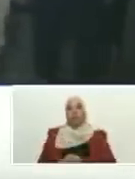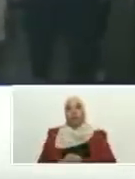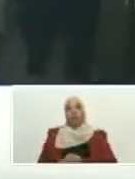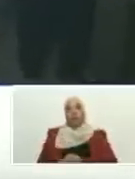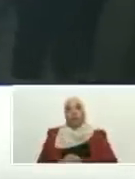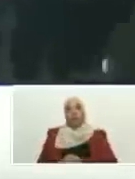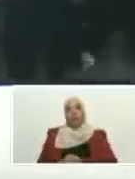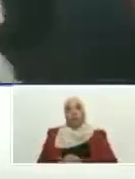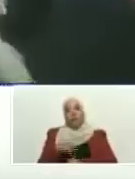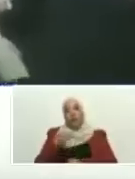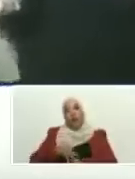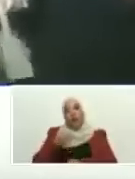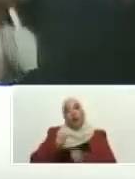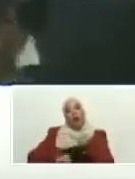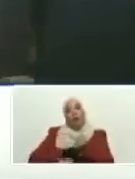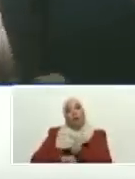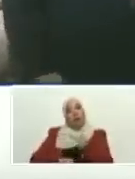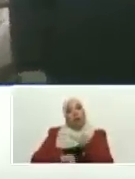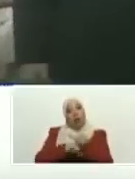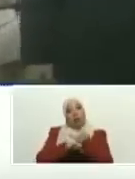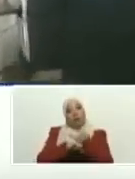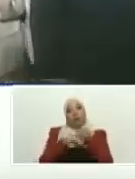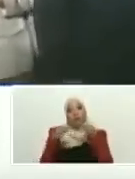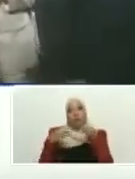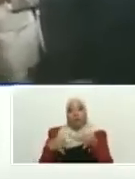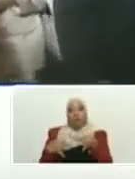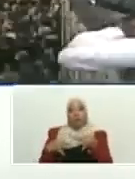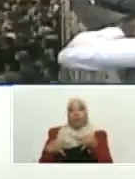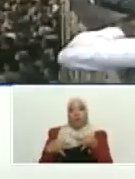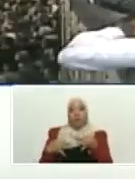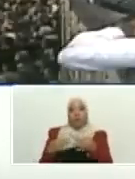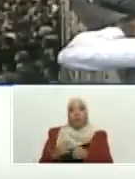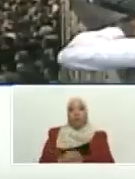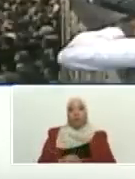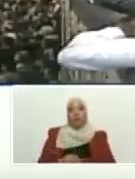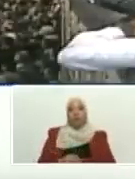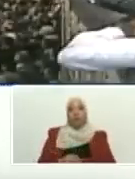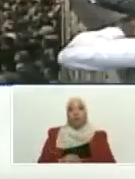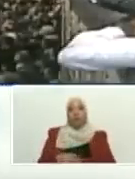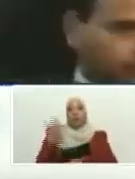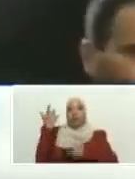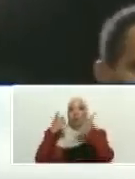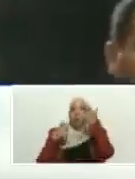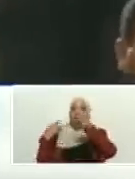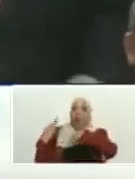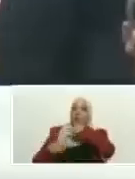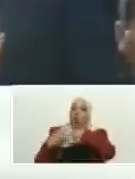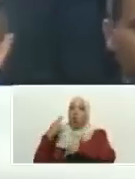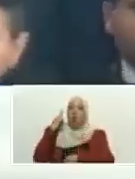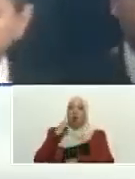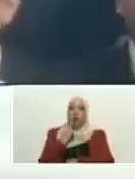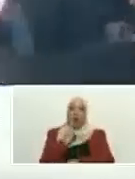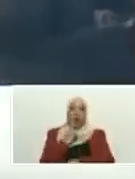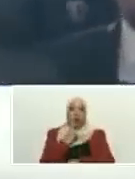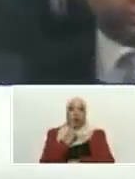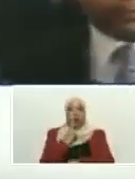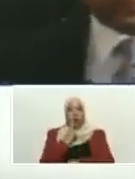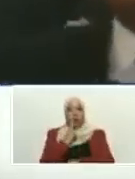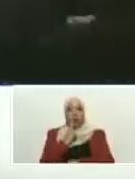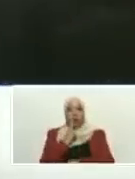Y siempre apostaron ellos de que sin Chávez la revolución bolivariana